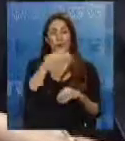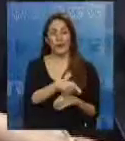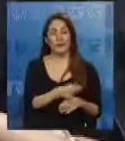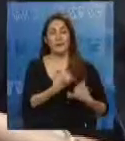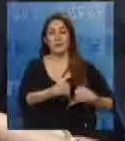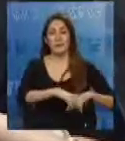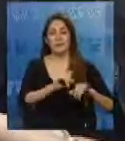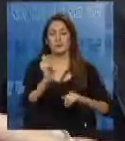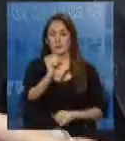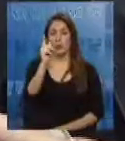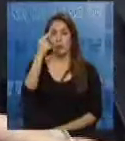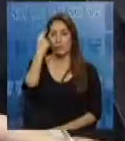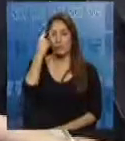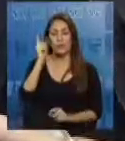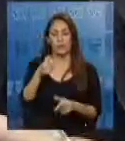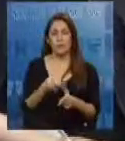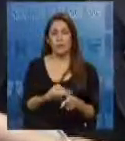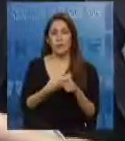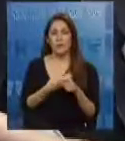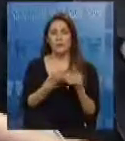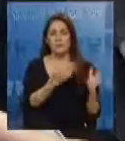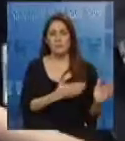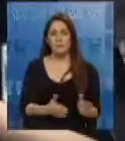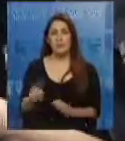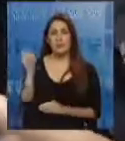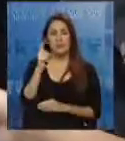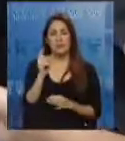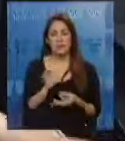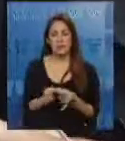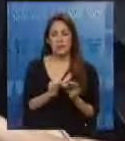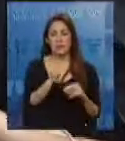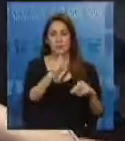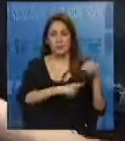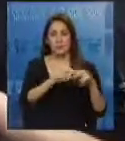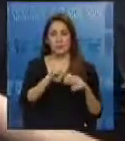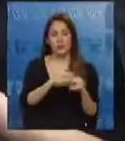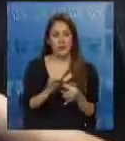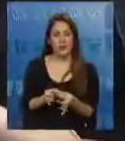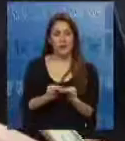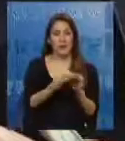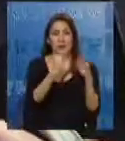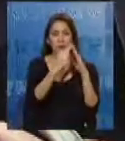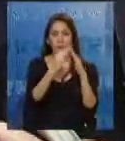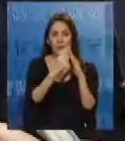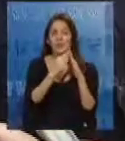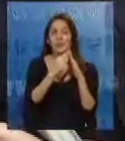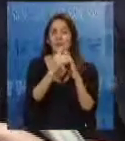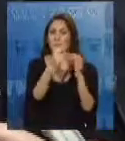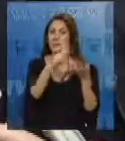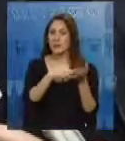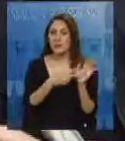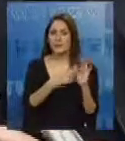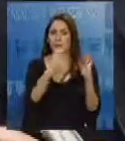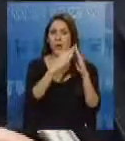El gobierno tiene que empezar inmediatamente un plan de construcción de casas para aquellos que perdieron